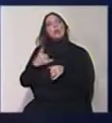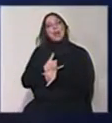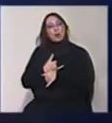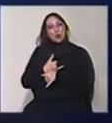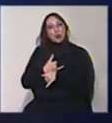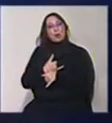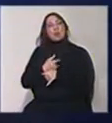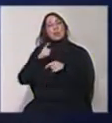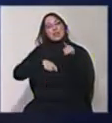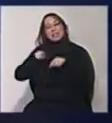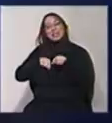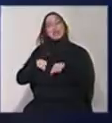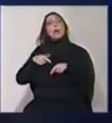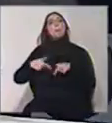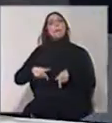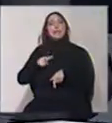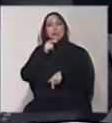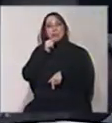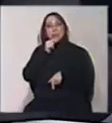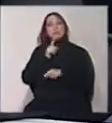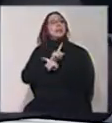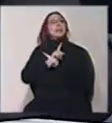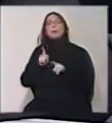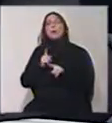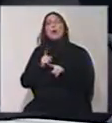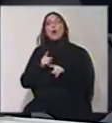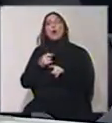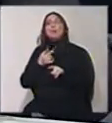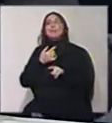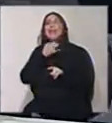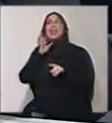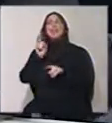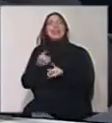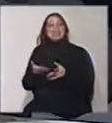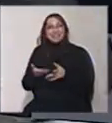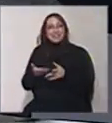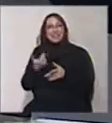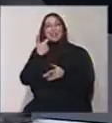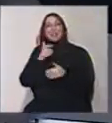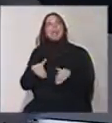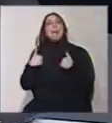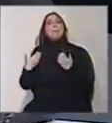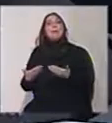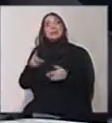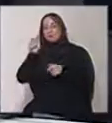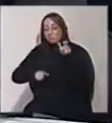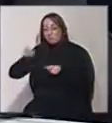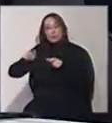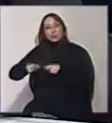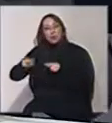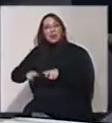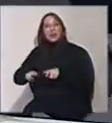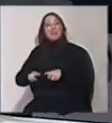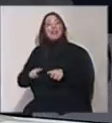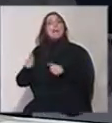por parte de la gestión del Ministerio del Interior. Ahora, tampoco alcanza con la Guardia Republicana. Entonces, lo que queremos es que haya más efectivos. Lo que queremos es que